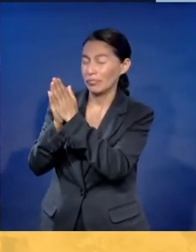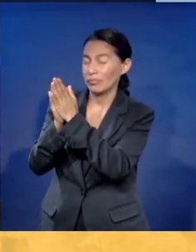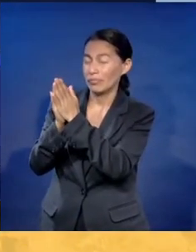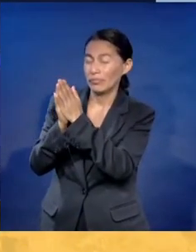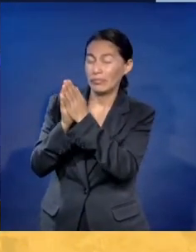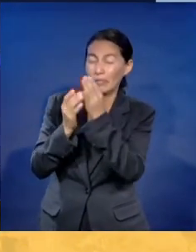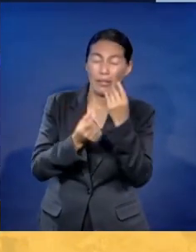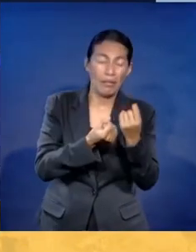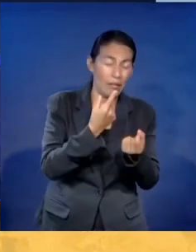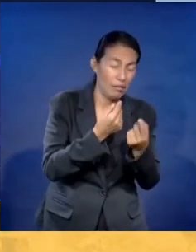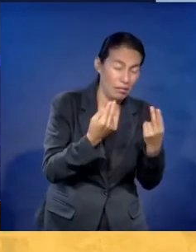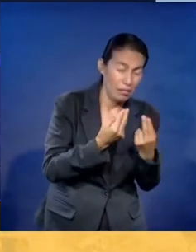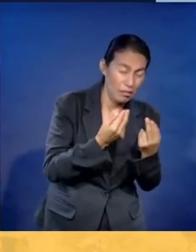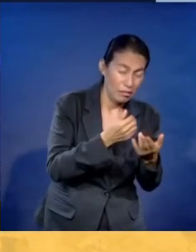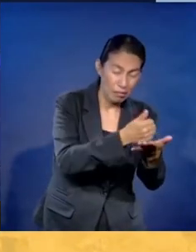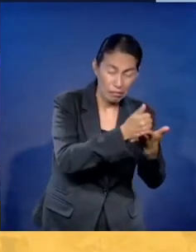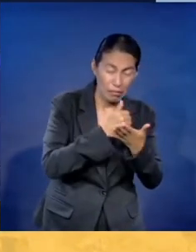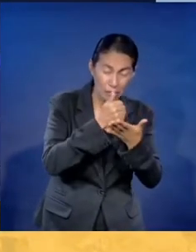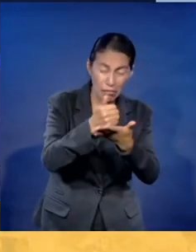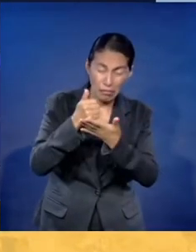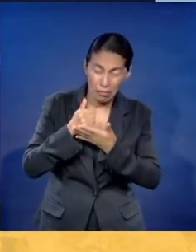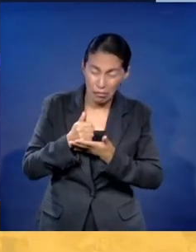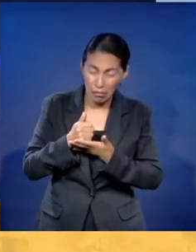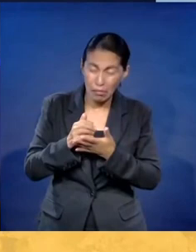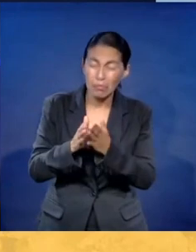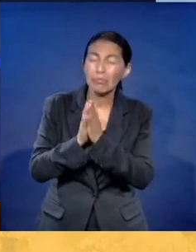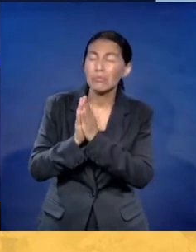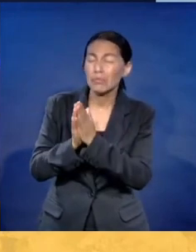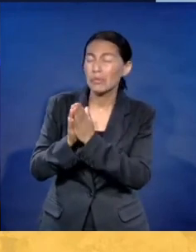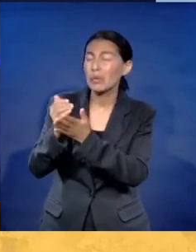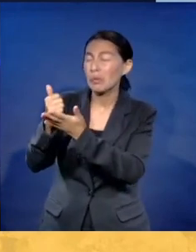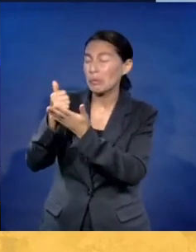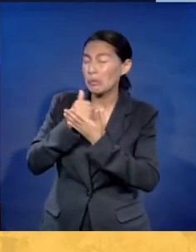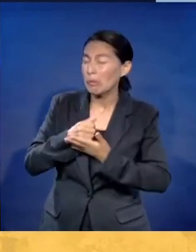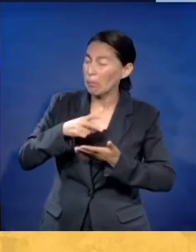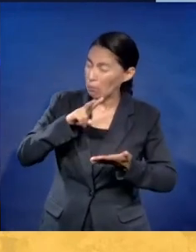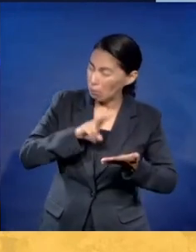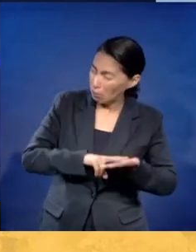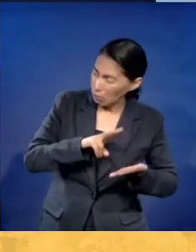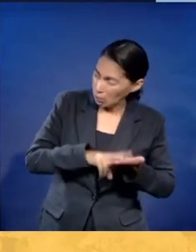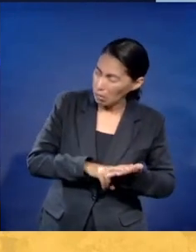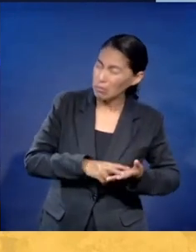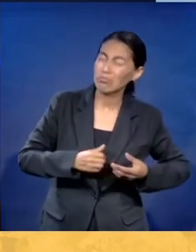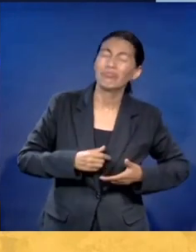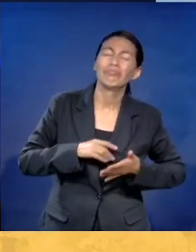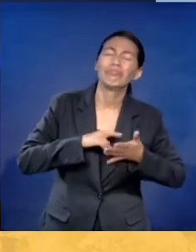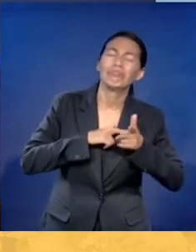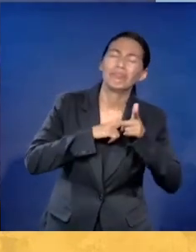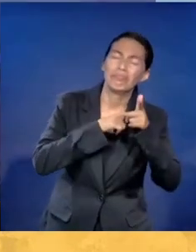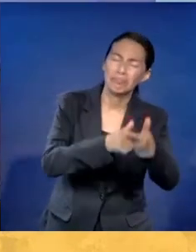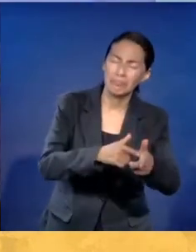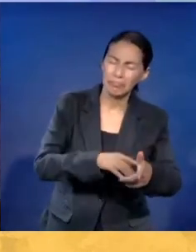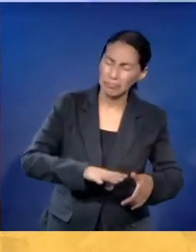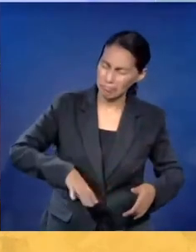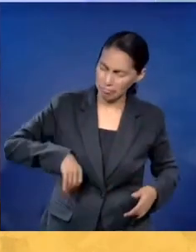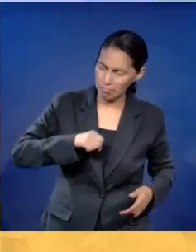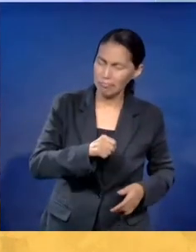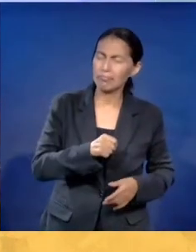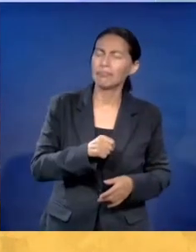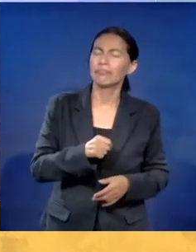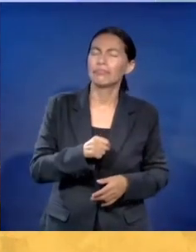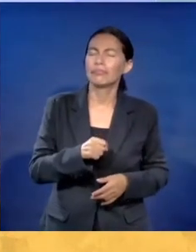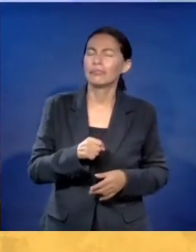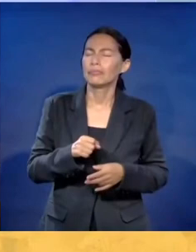danos el valor el coraje de ir y buscar esa ayuda pero ya padre por favor